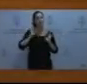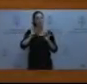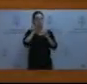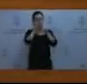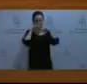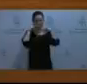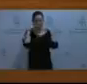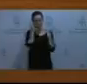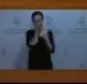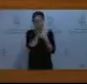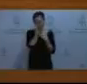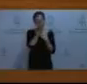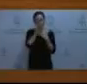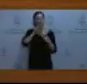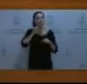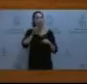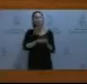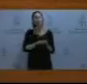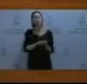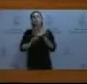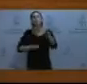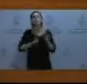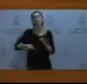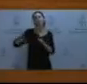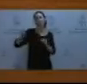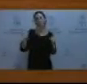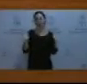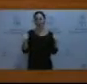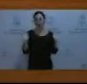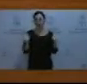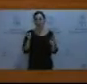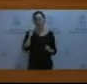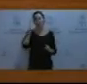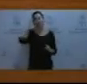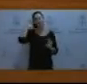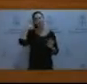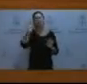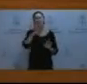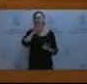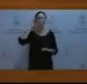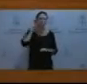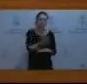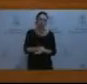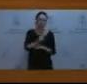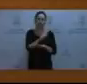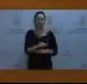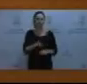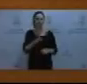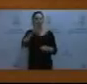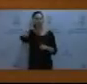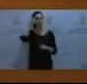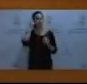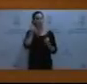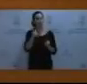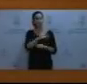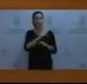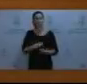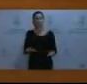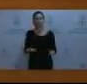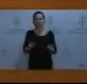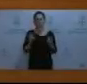ustedes, no voy a un tema judicial, que probablemente tuviera un nombre esto, sino por el tema de la lógica de conservación, que a todos debería preocuparnos, parece que no tiene